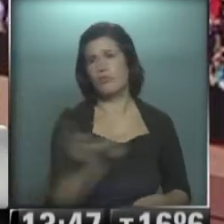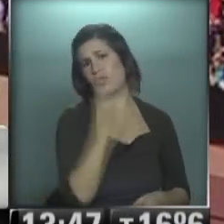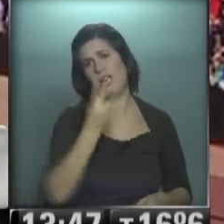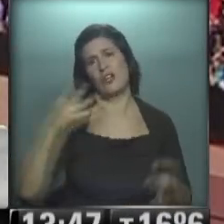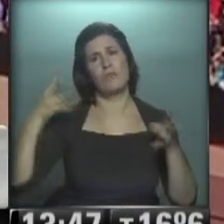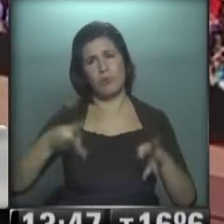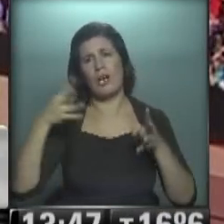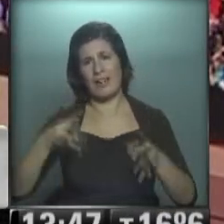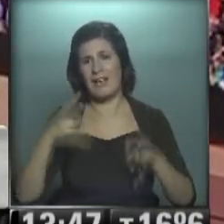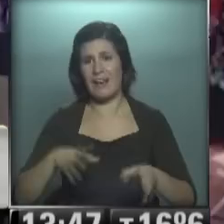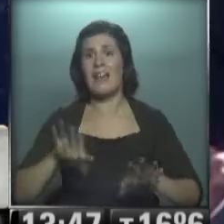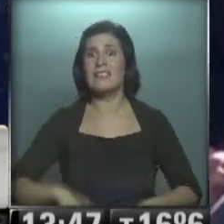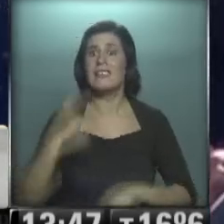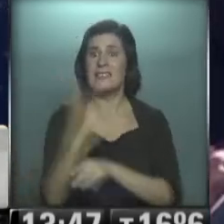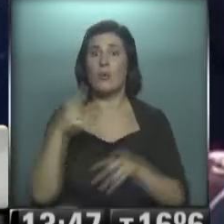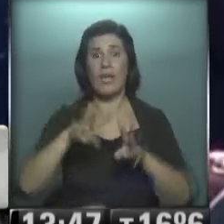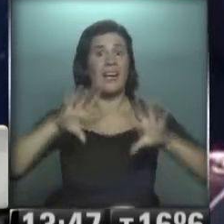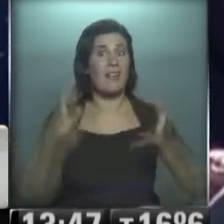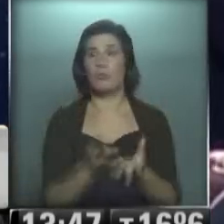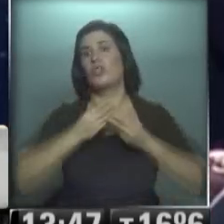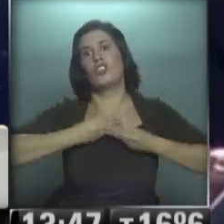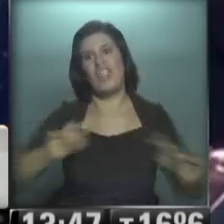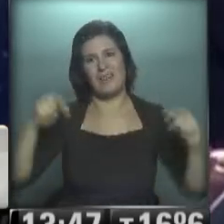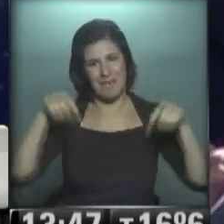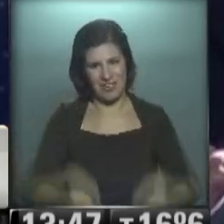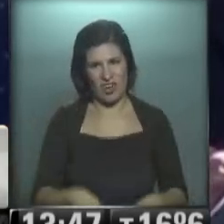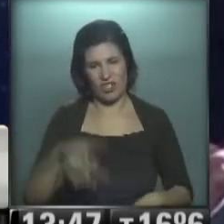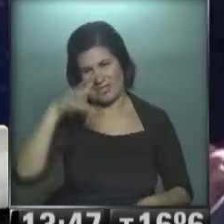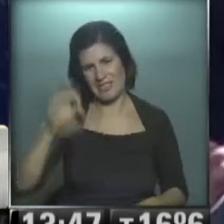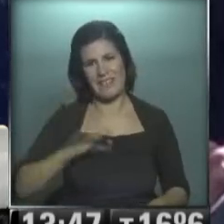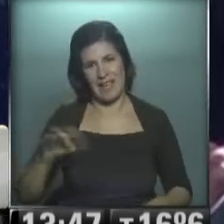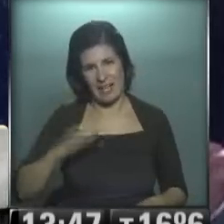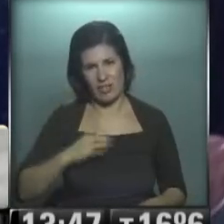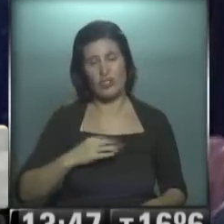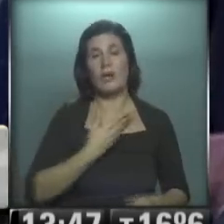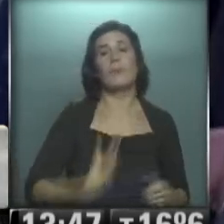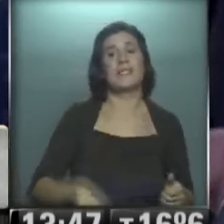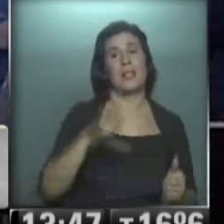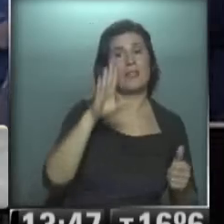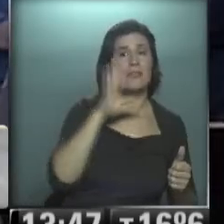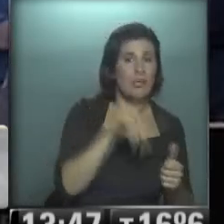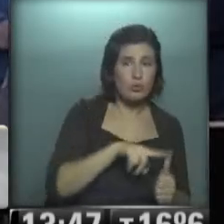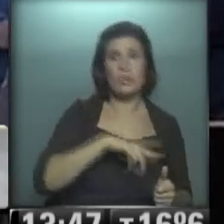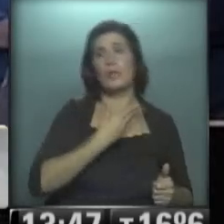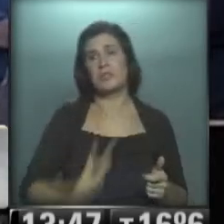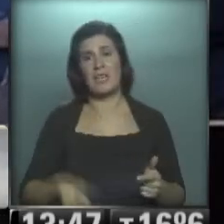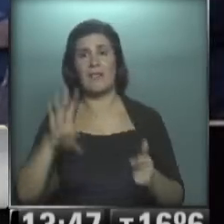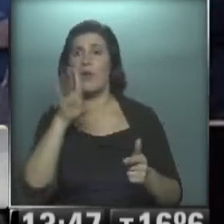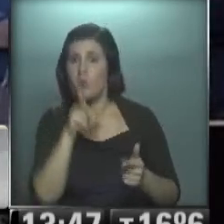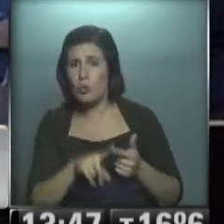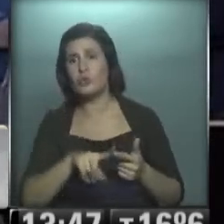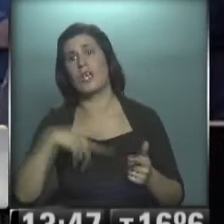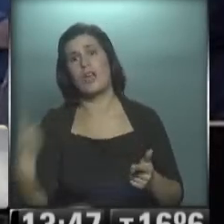fin de la Segunda Guerra Mundial. Barack Obama, David Cameron, Angela Merkel y Vladimir Putin participan de los